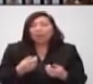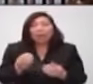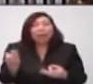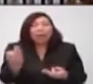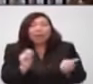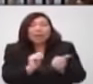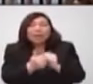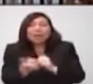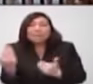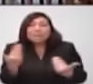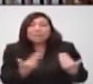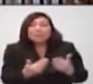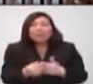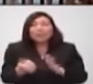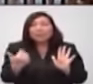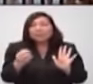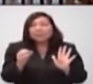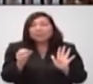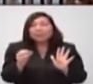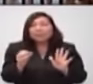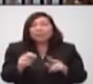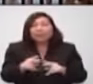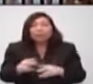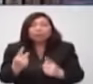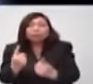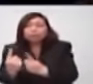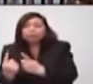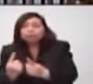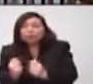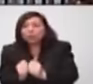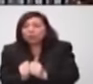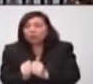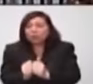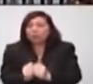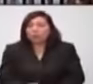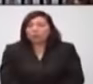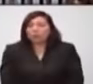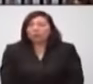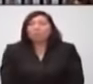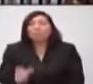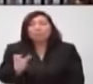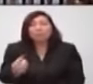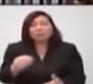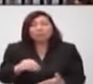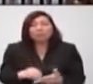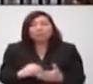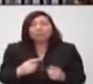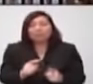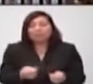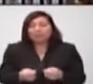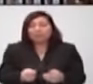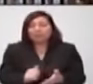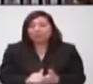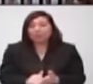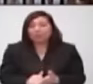regularizarlos y que han habido más de 60 mesas de trato directo con los concesionarios, y eso es lo que nos ha permitido regularizar